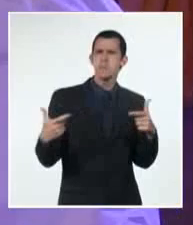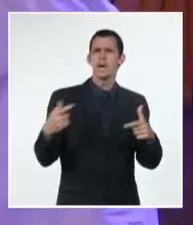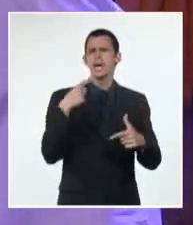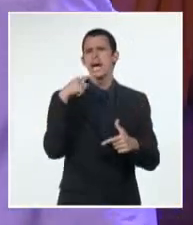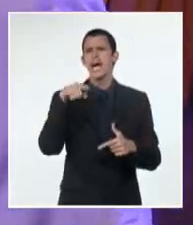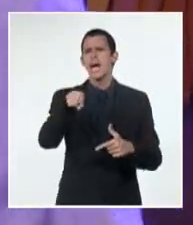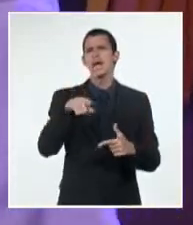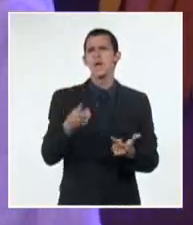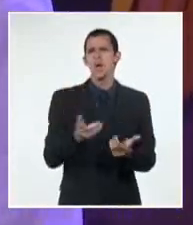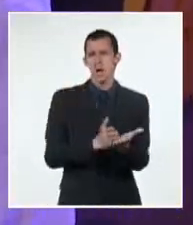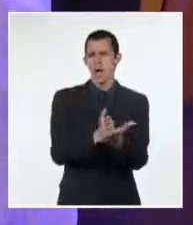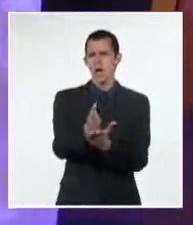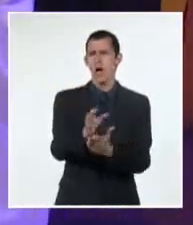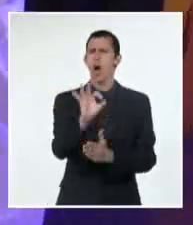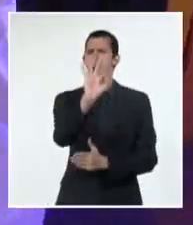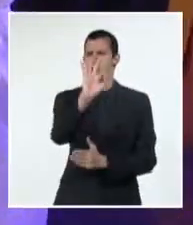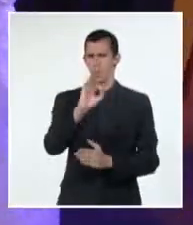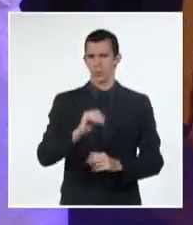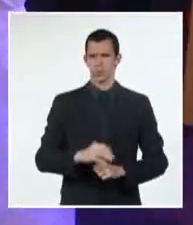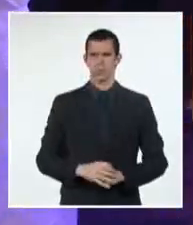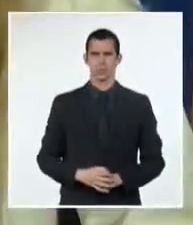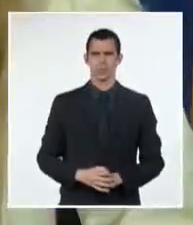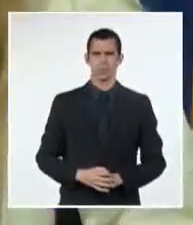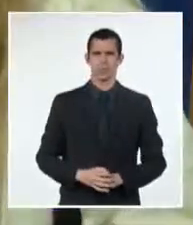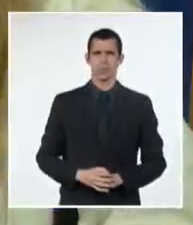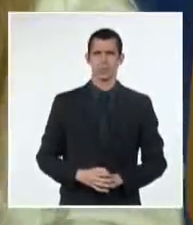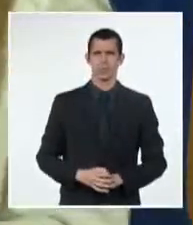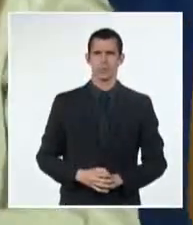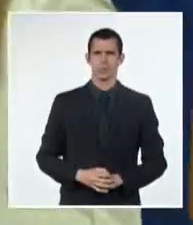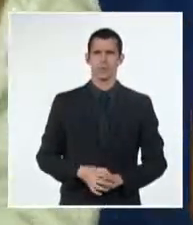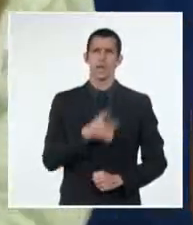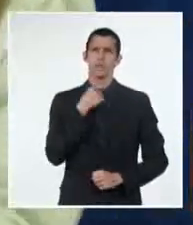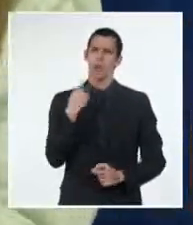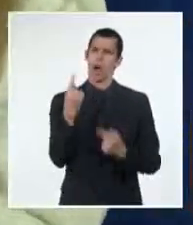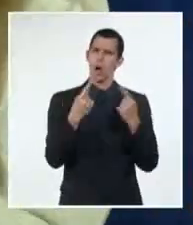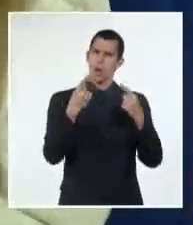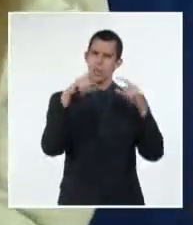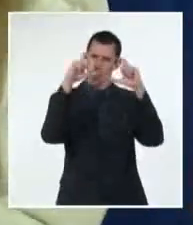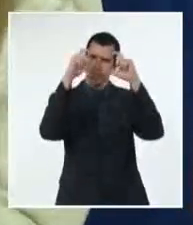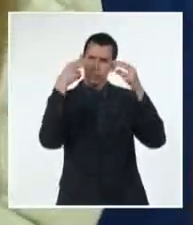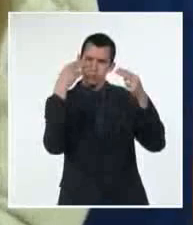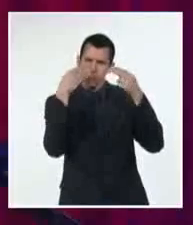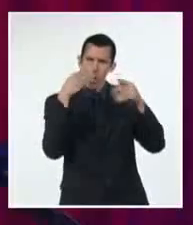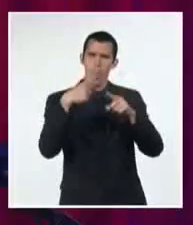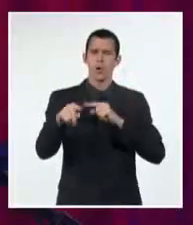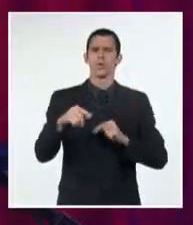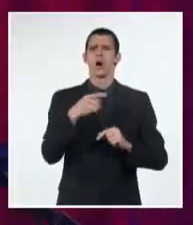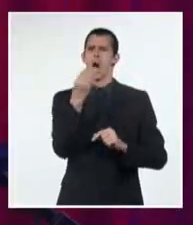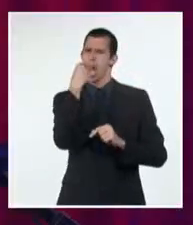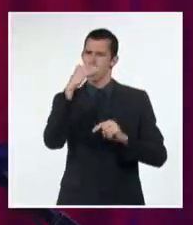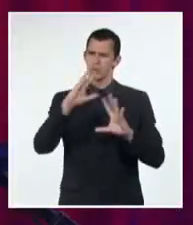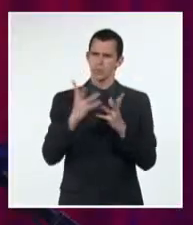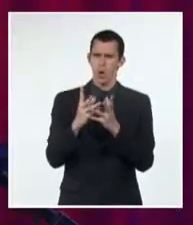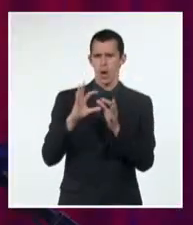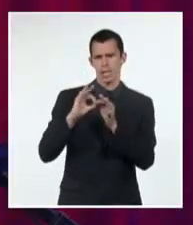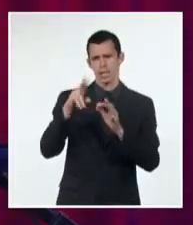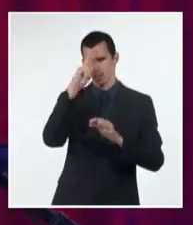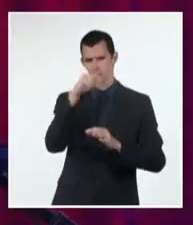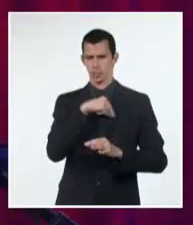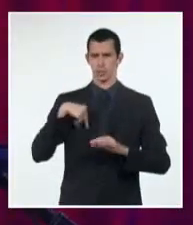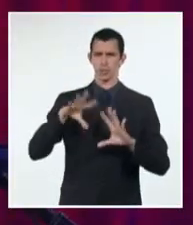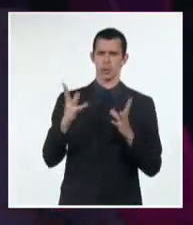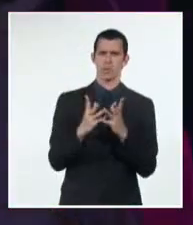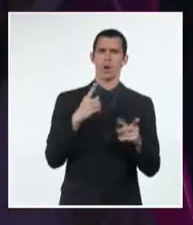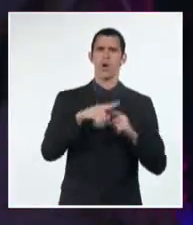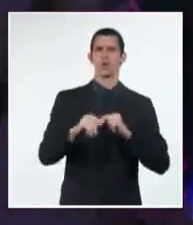licenciaturas en tecnologías de la salud como óptica y optometría, nutrición, imagenología y radiofísica médica,